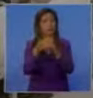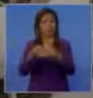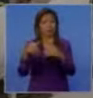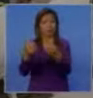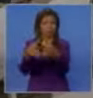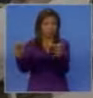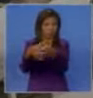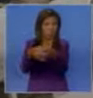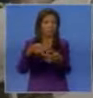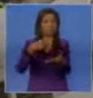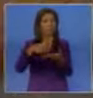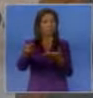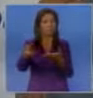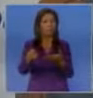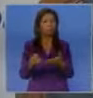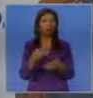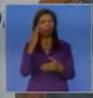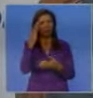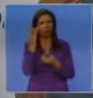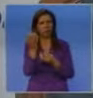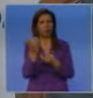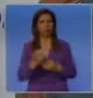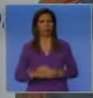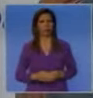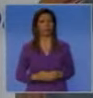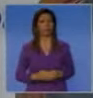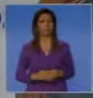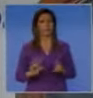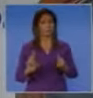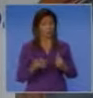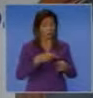aprobación. Tiene dos fases del proceso de verificación de